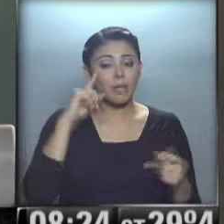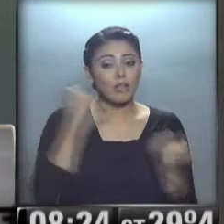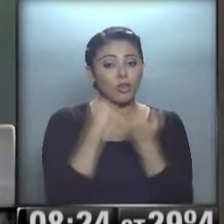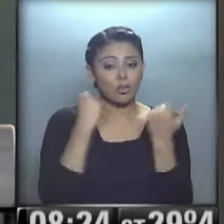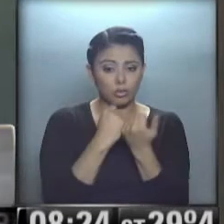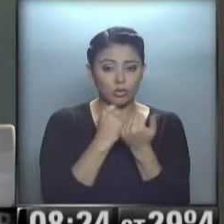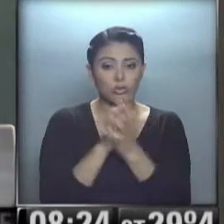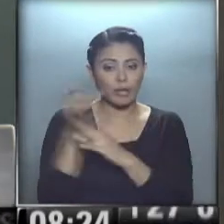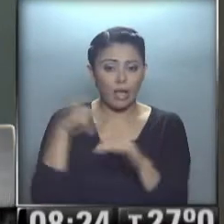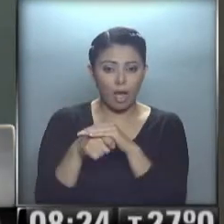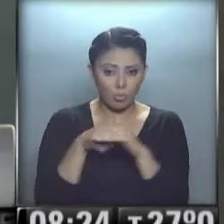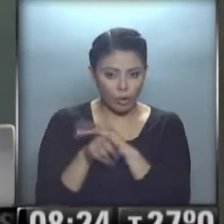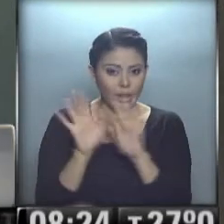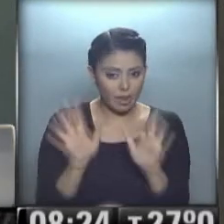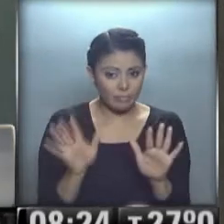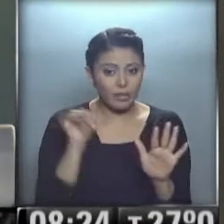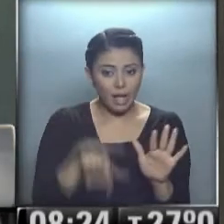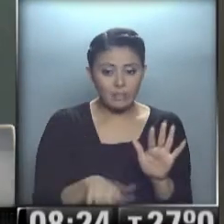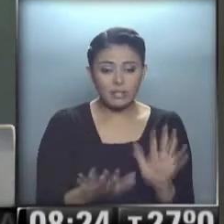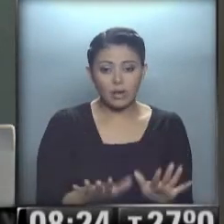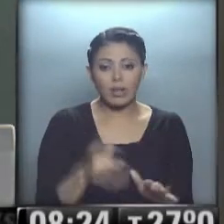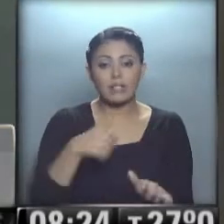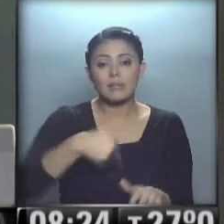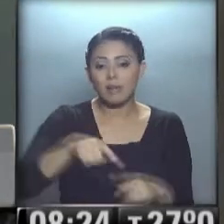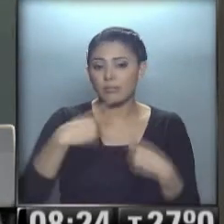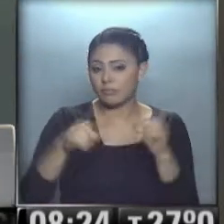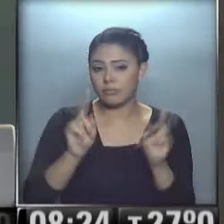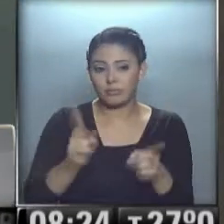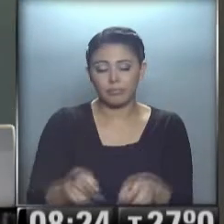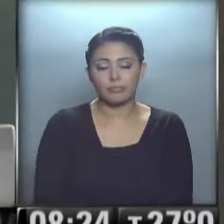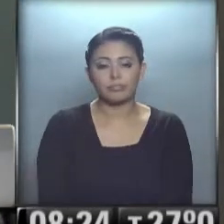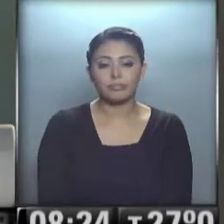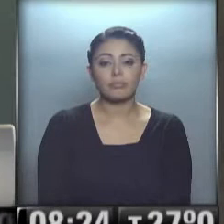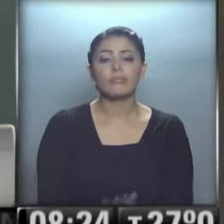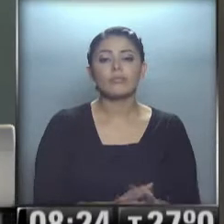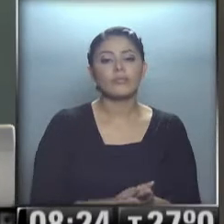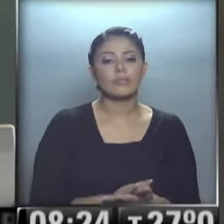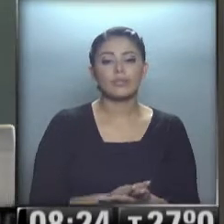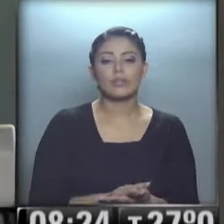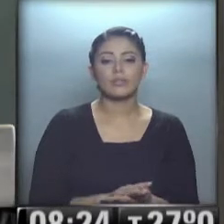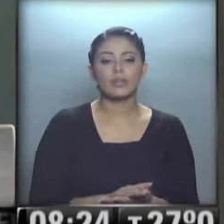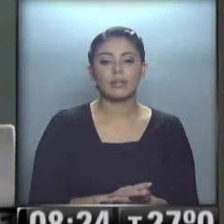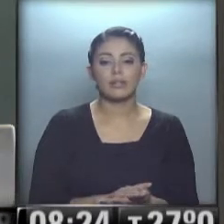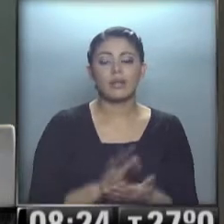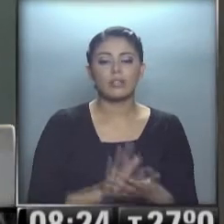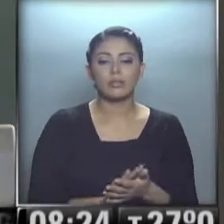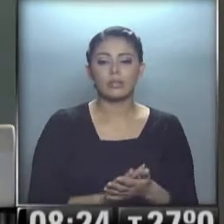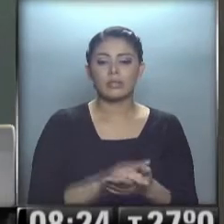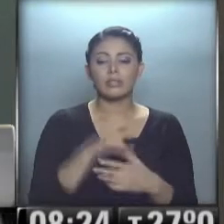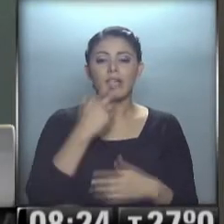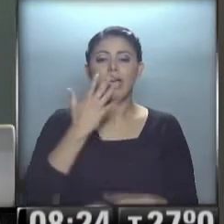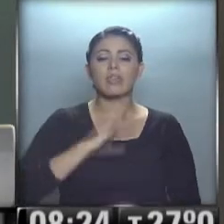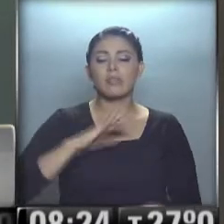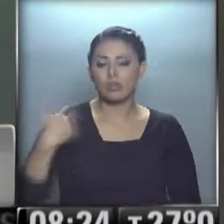materia aduanera. Eso es lo que se hace y eso es lo que se va a hacer. Respecto al tema del Observatorio de la Deuda